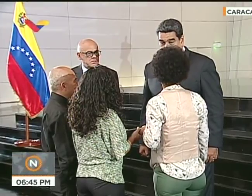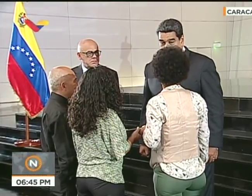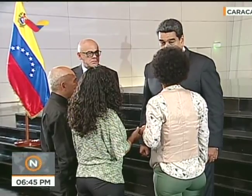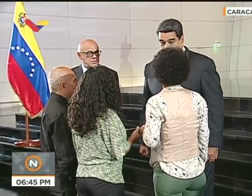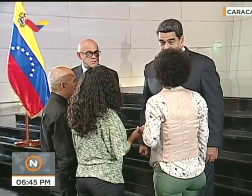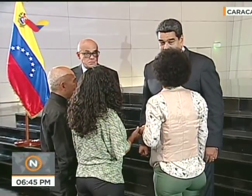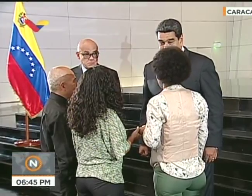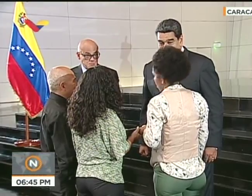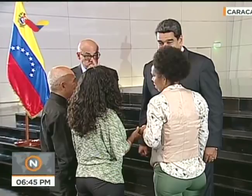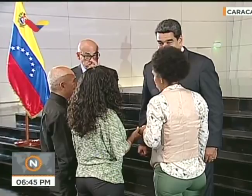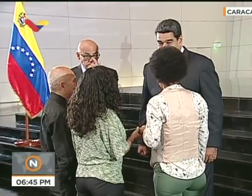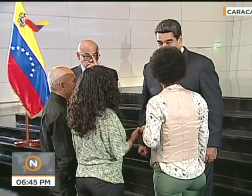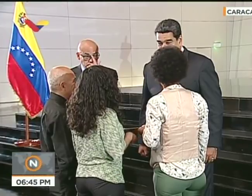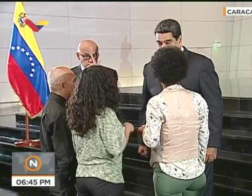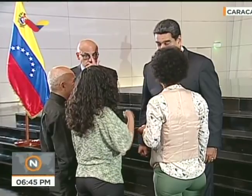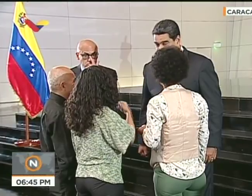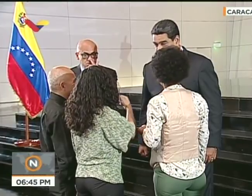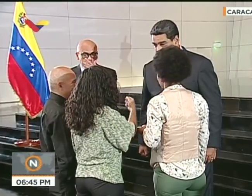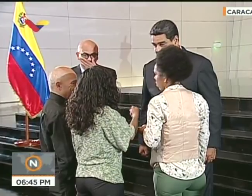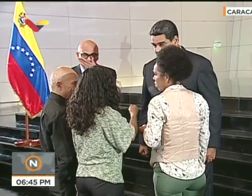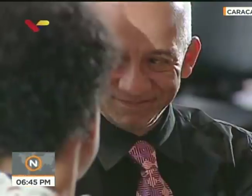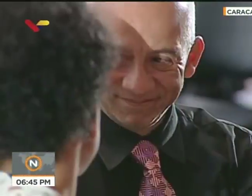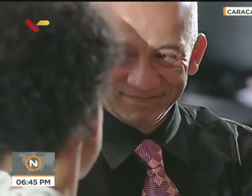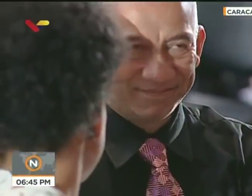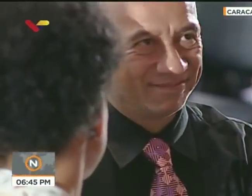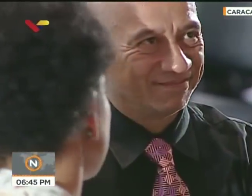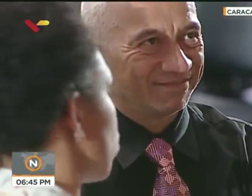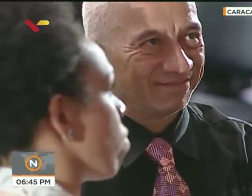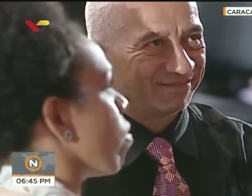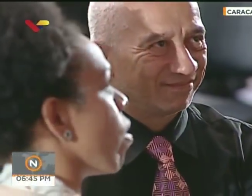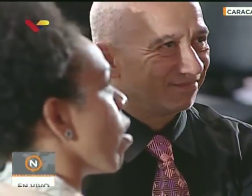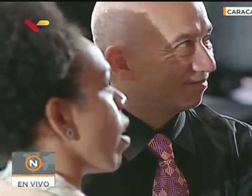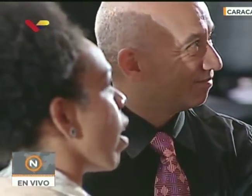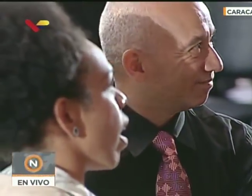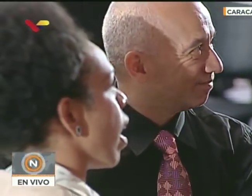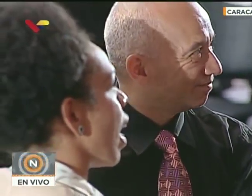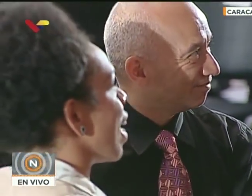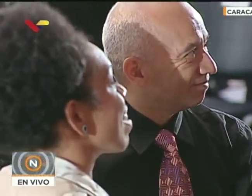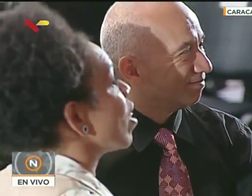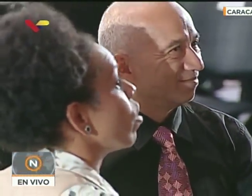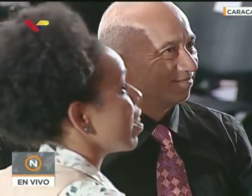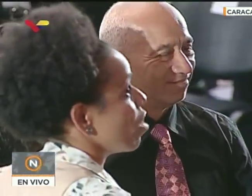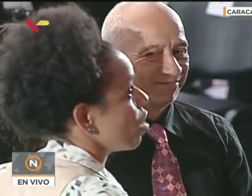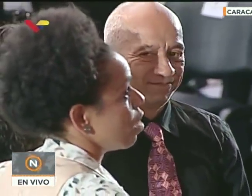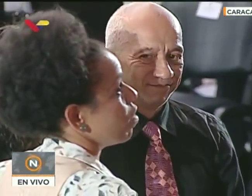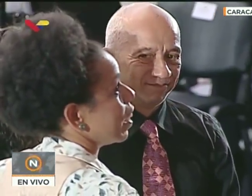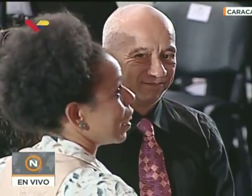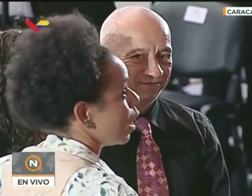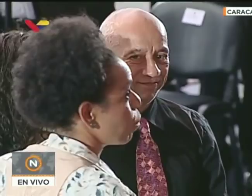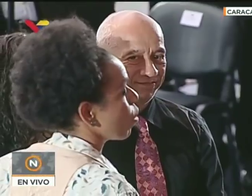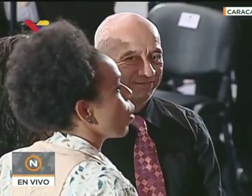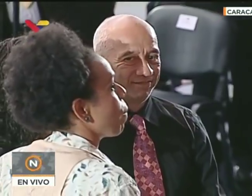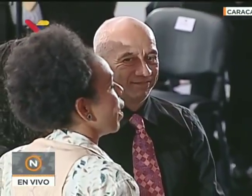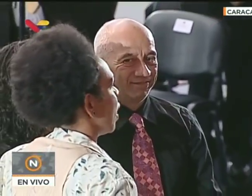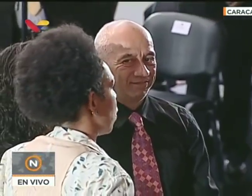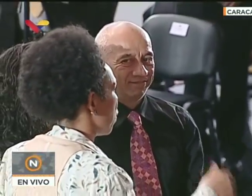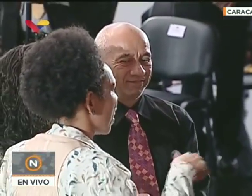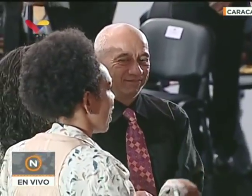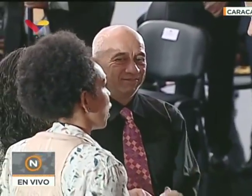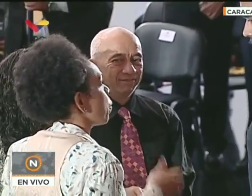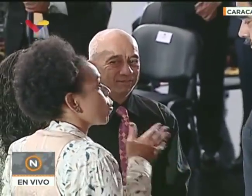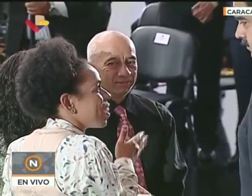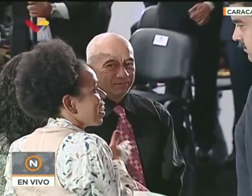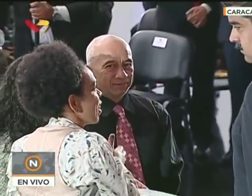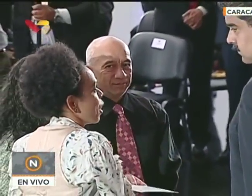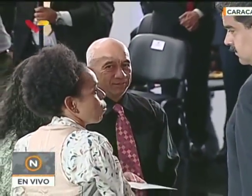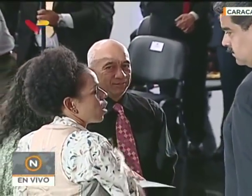y fotográficos participaron por la máxima premiación del Premio Nacional de Periodismo en nuestro país, y Telesur